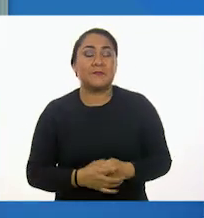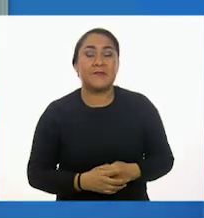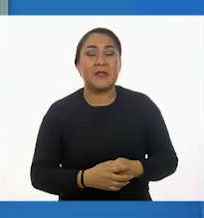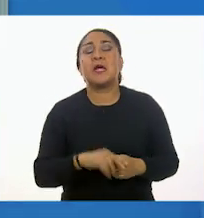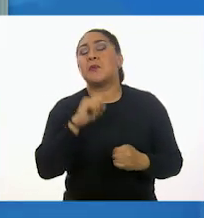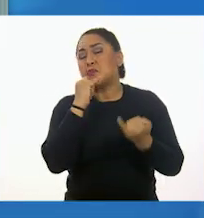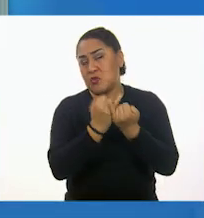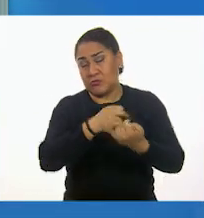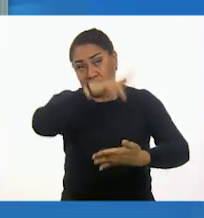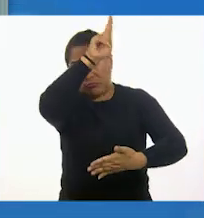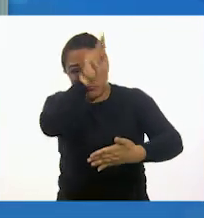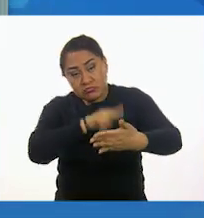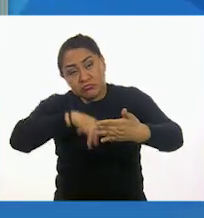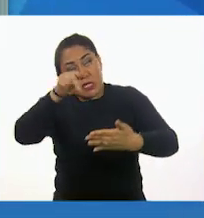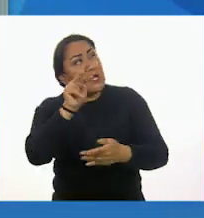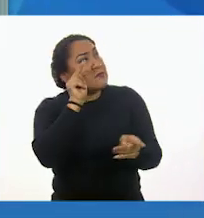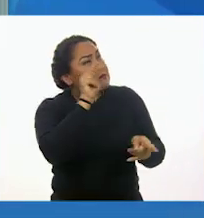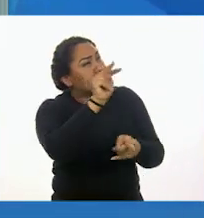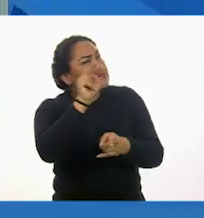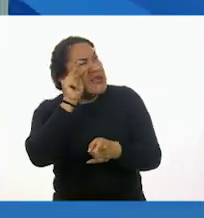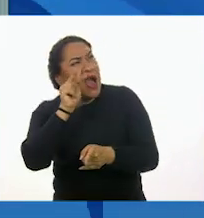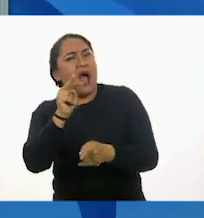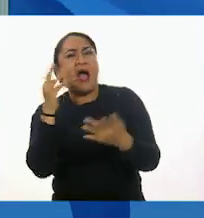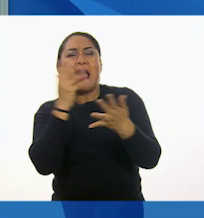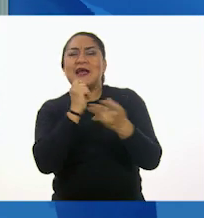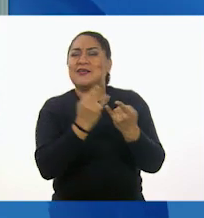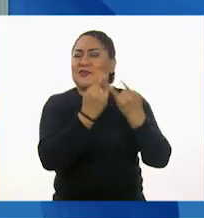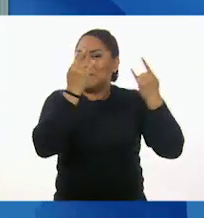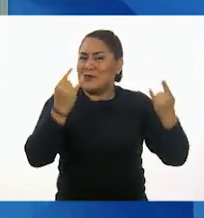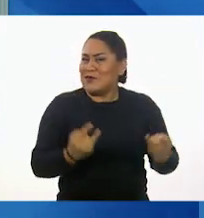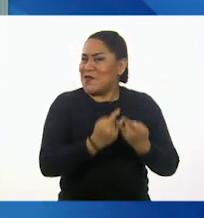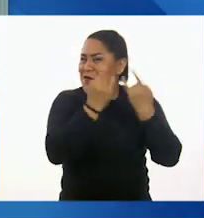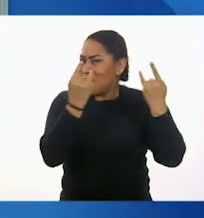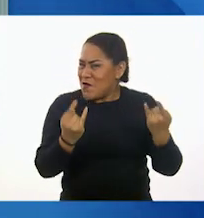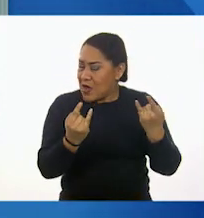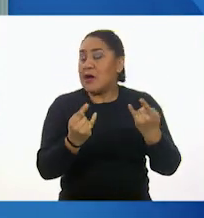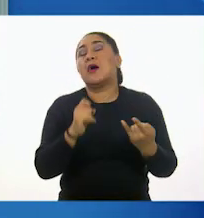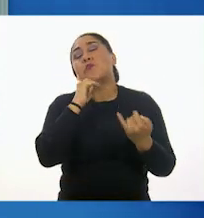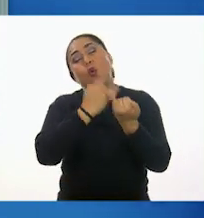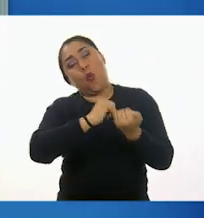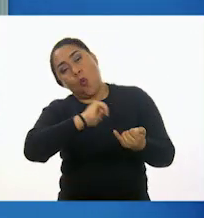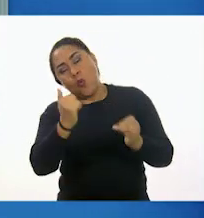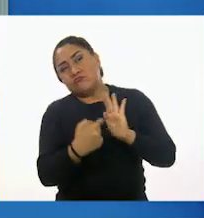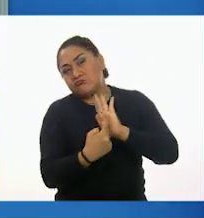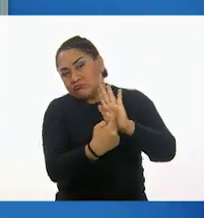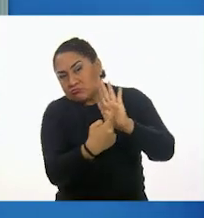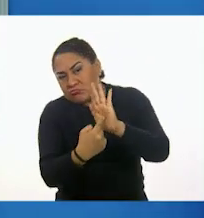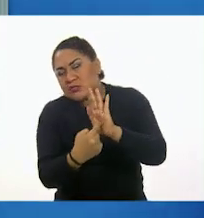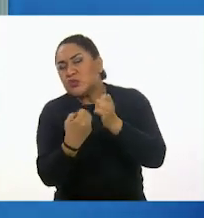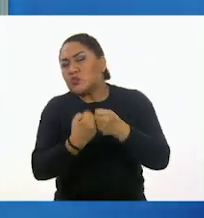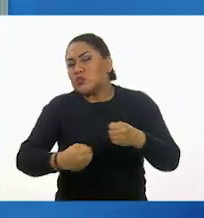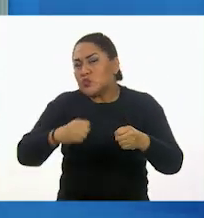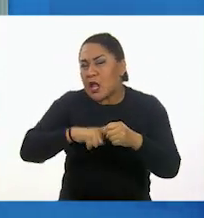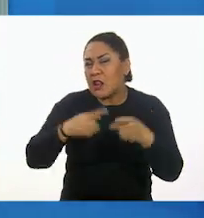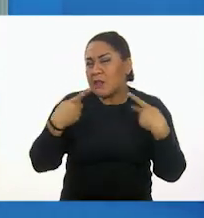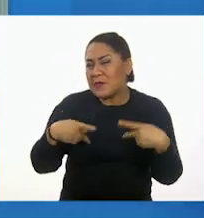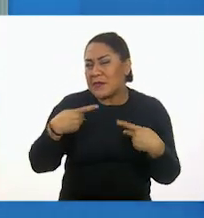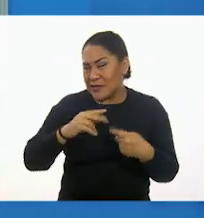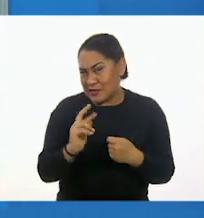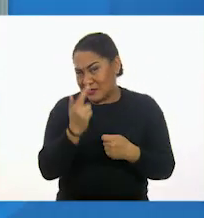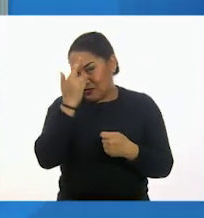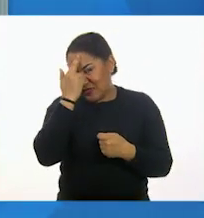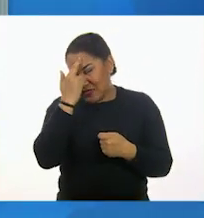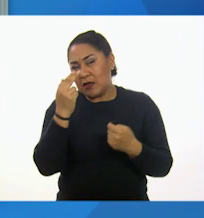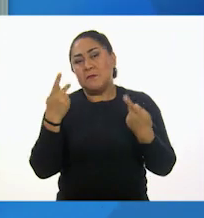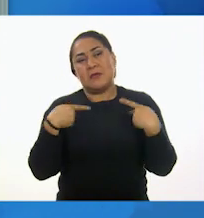Así como los murales nos pueden contar historias como las pinturas de Bonampak, otros nos muestran temas sociales, como los que empezaron a hacer un